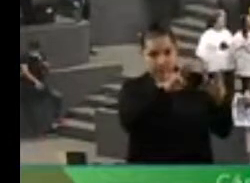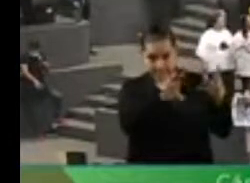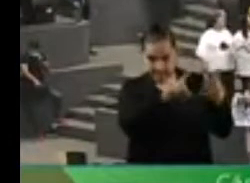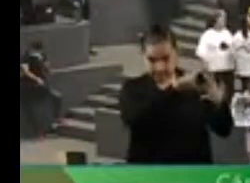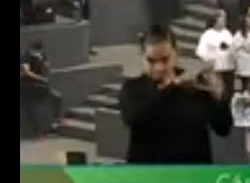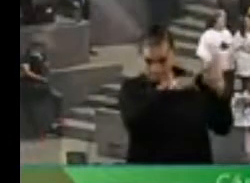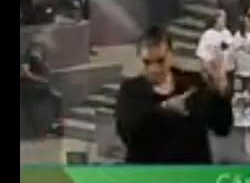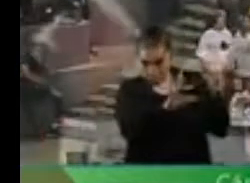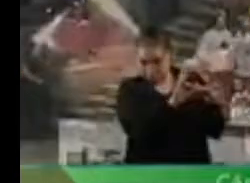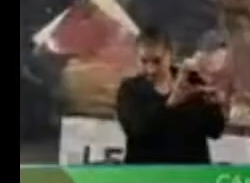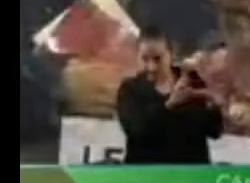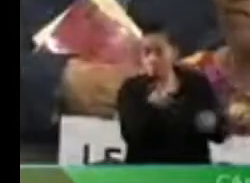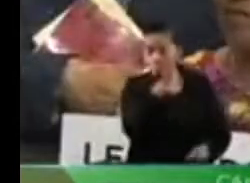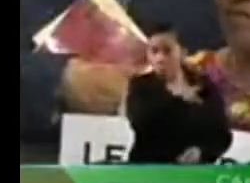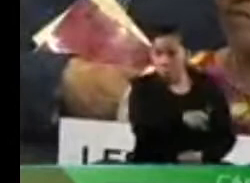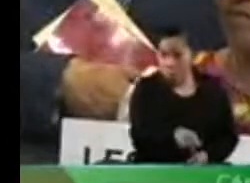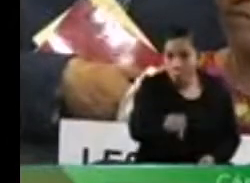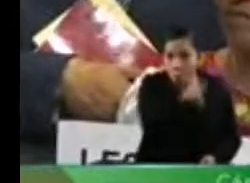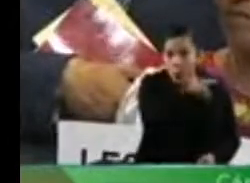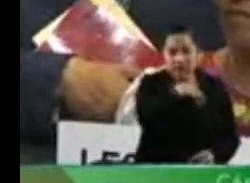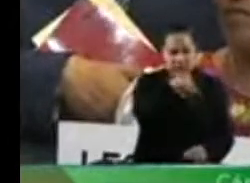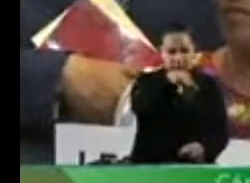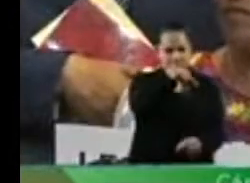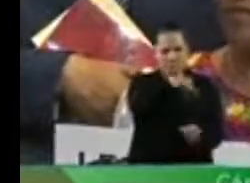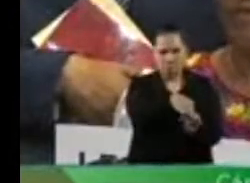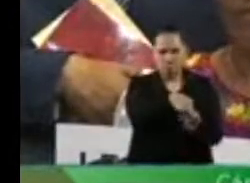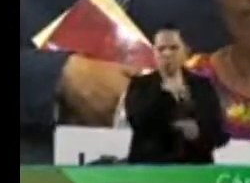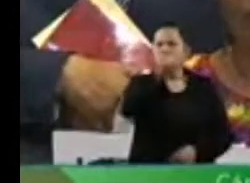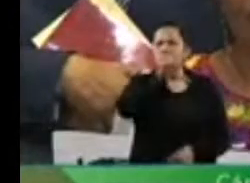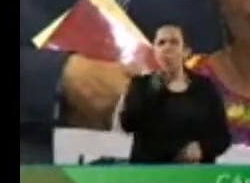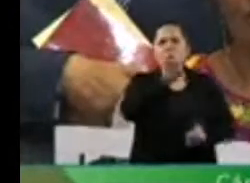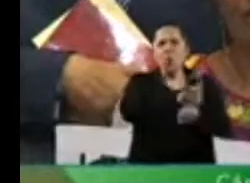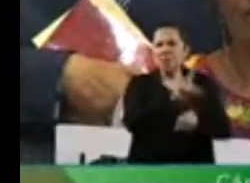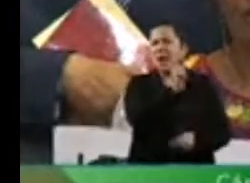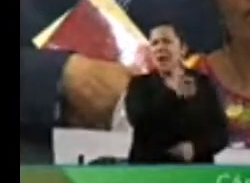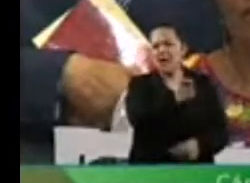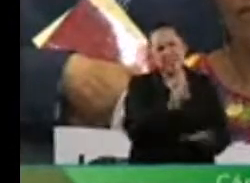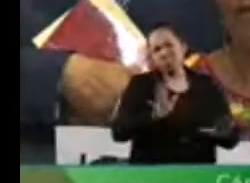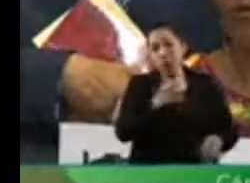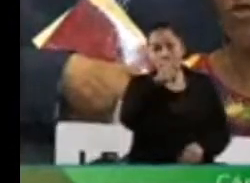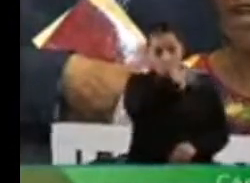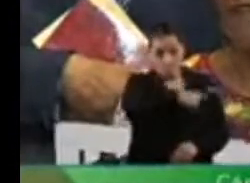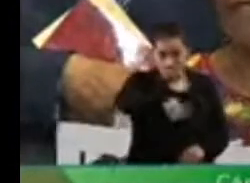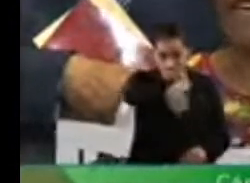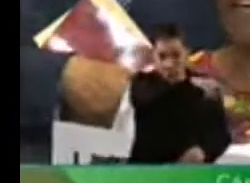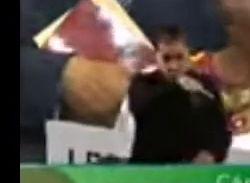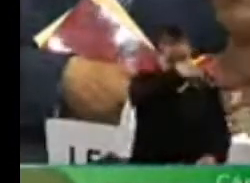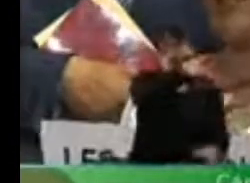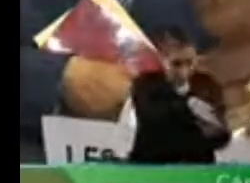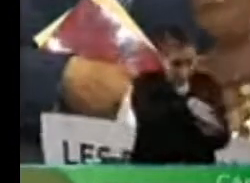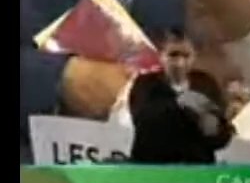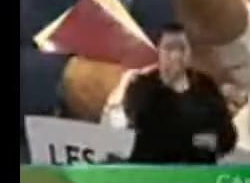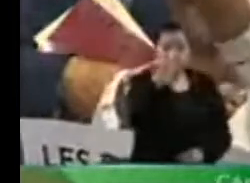hoy, voten como voten el día de hoy, quien está acabando su tumba política son